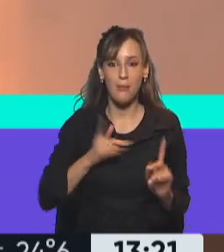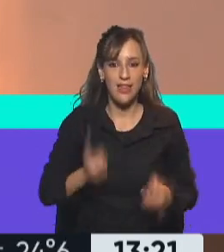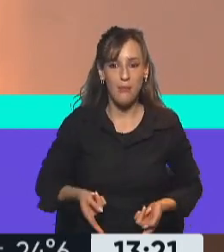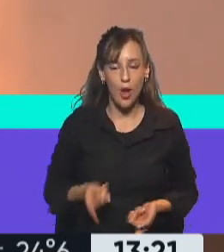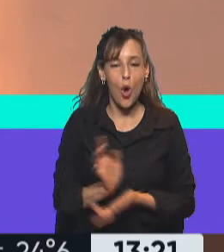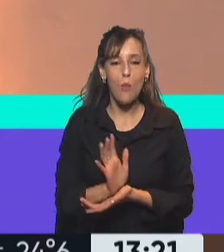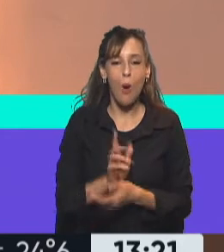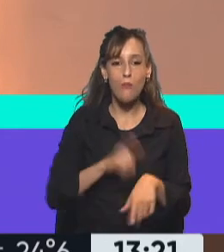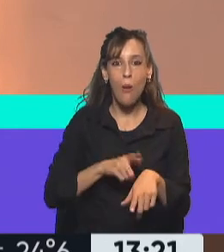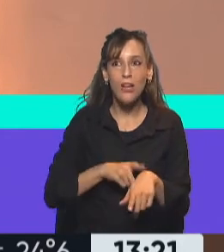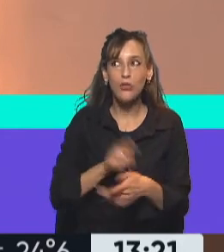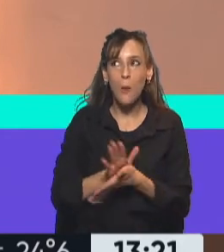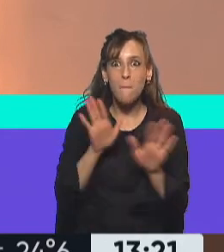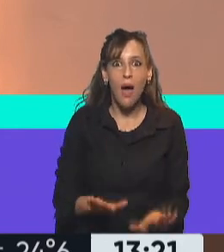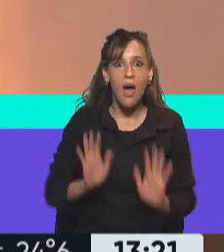paréntesis. O sea,